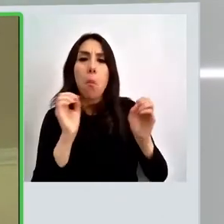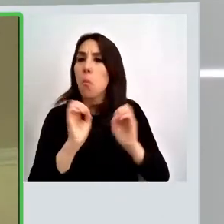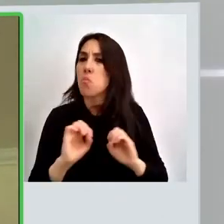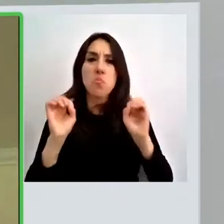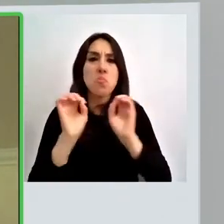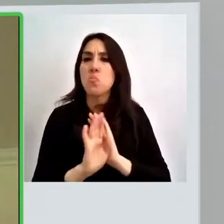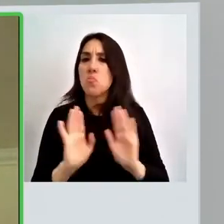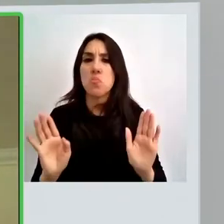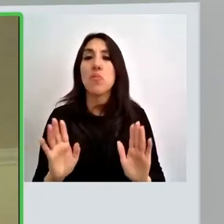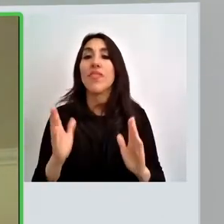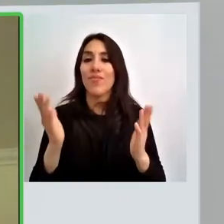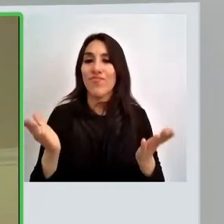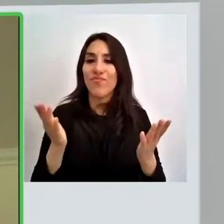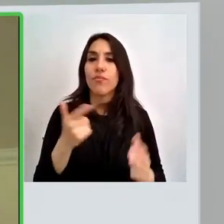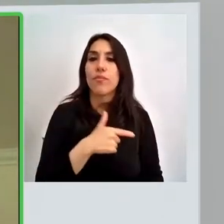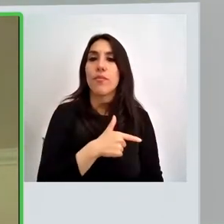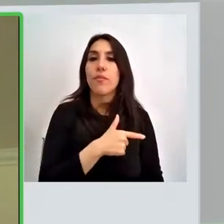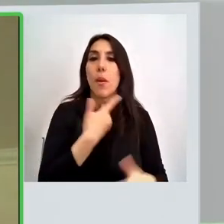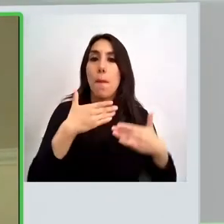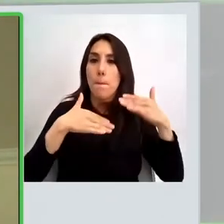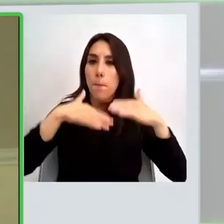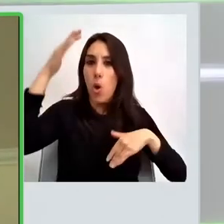ahora hechas